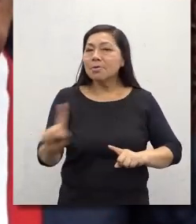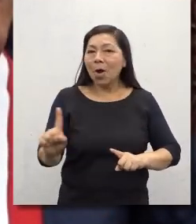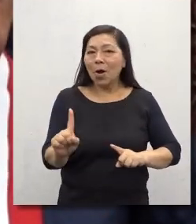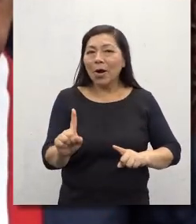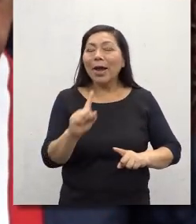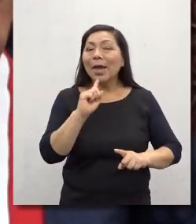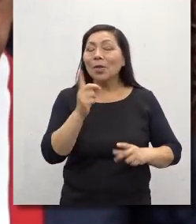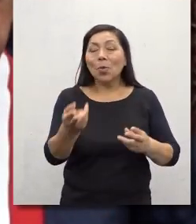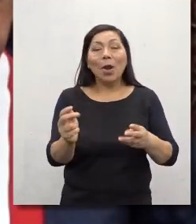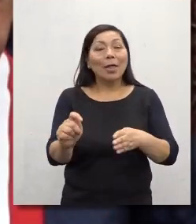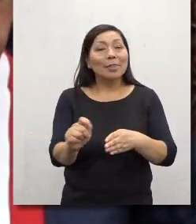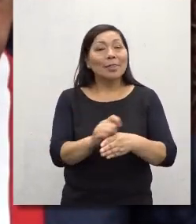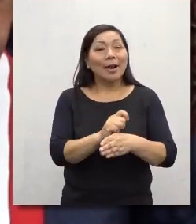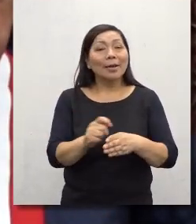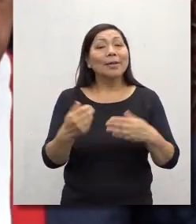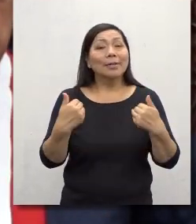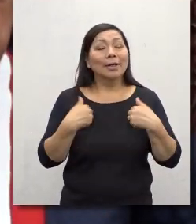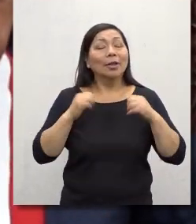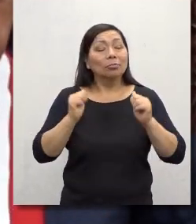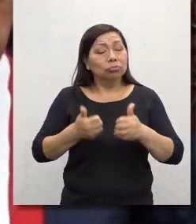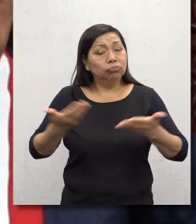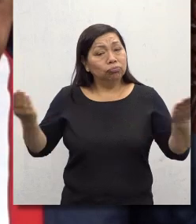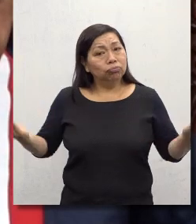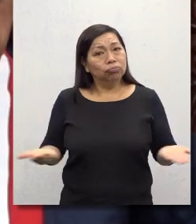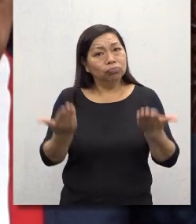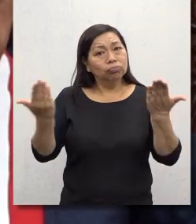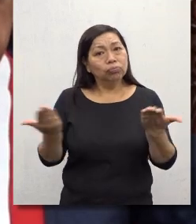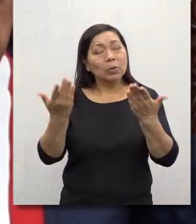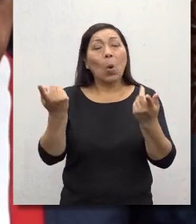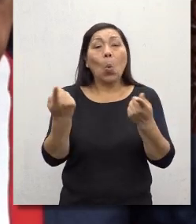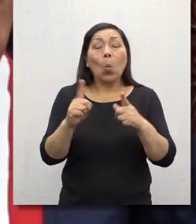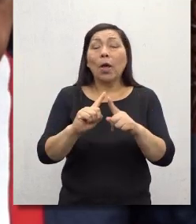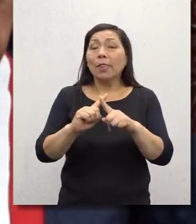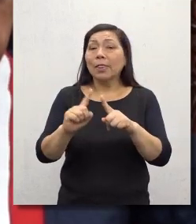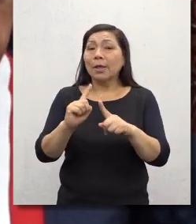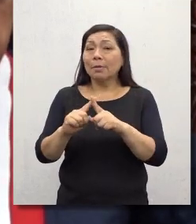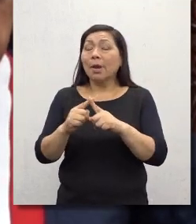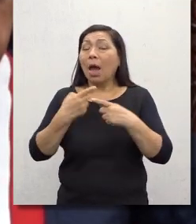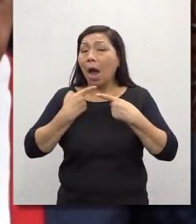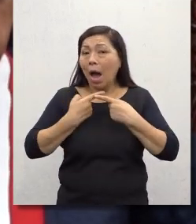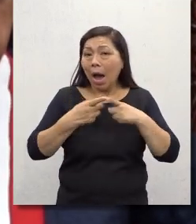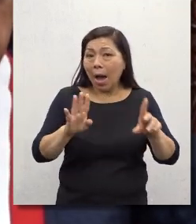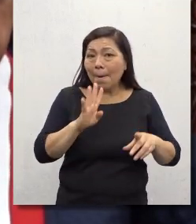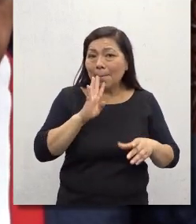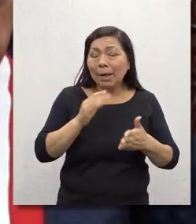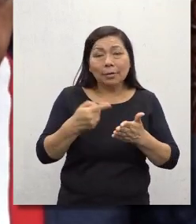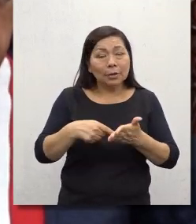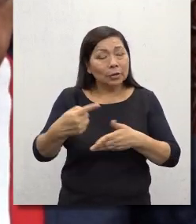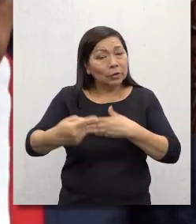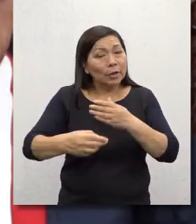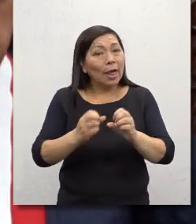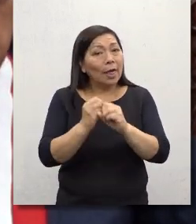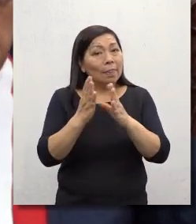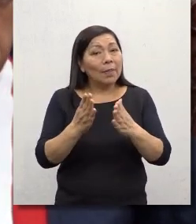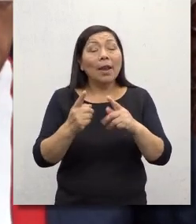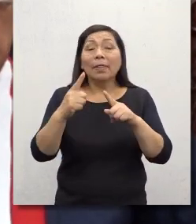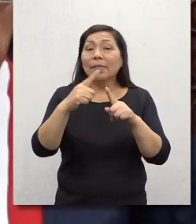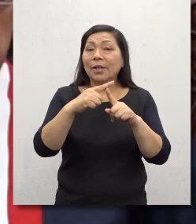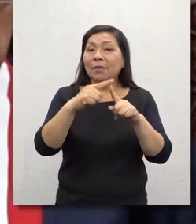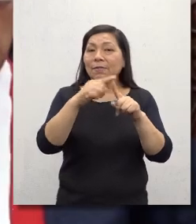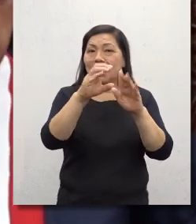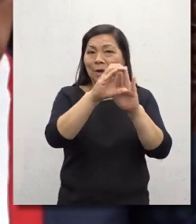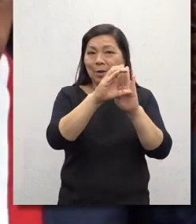Es una de las tareas que se tiene que seguir impulsando desde los diversos pronunciamientos que emita día a día el